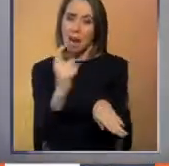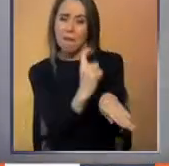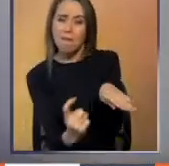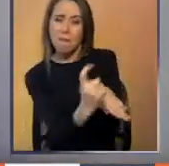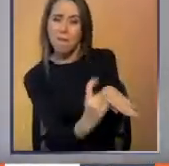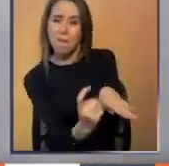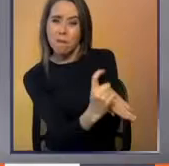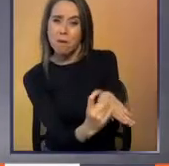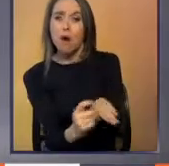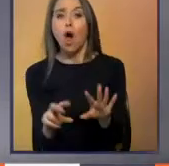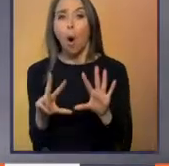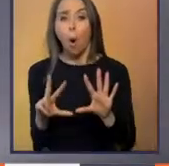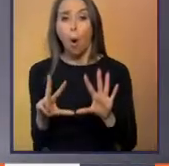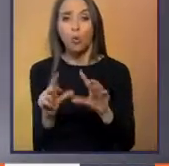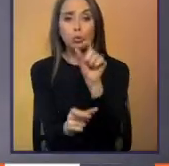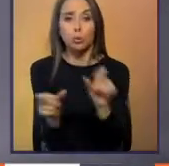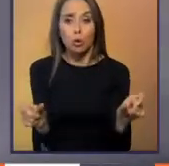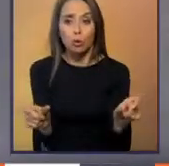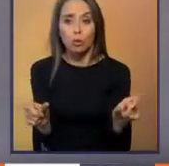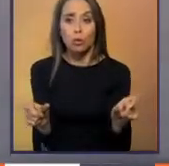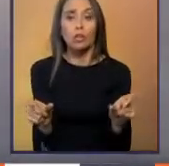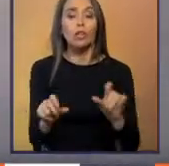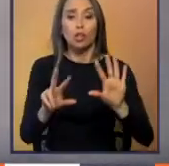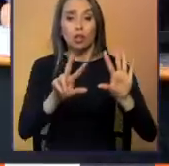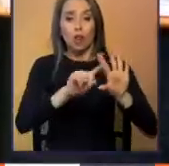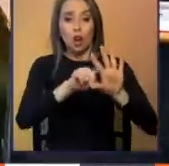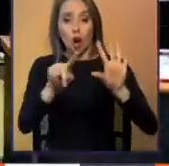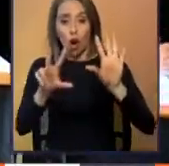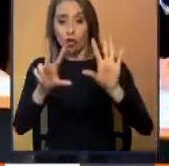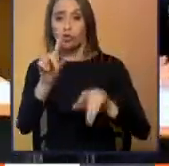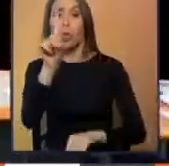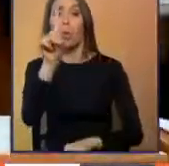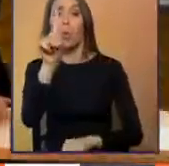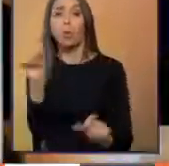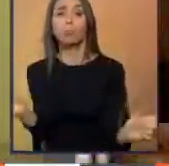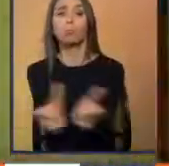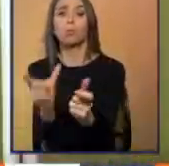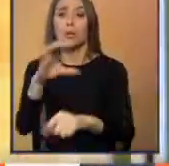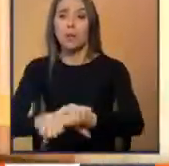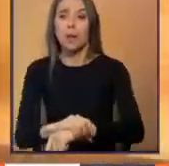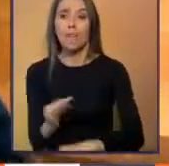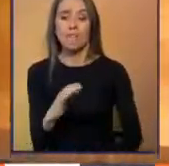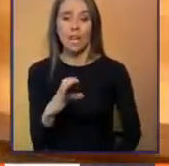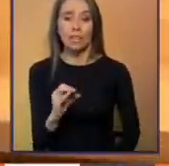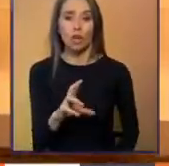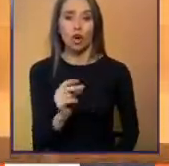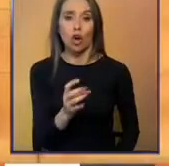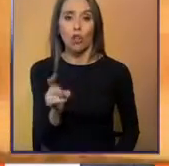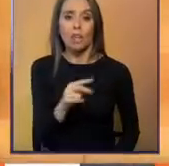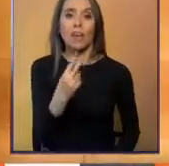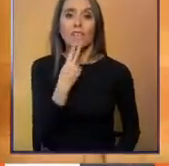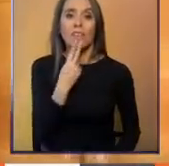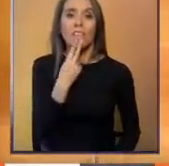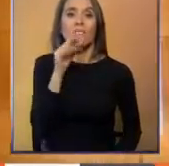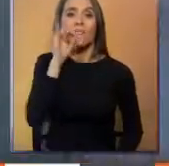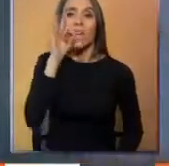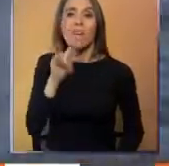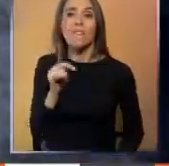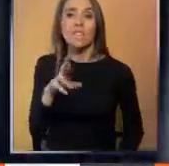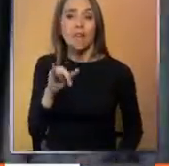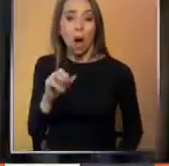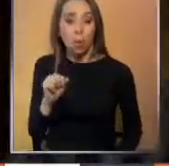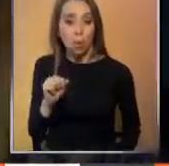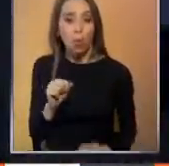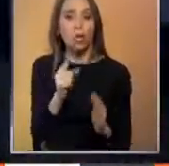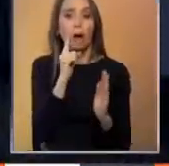Se trataba de 8 personas, de los cuales solo uno pudo ser detenido. Francisco Rodríguez, con domicilio en la comuna de Vitacura, quien en su